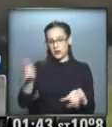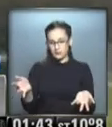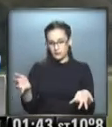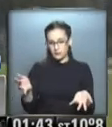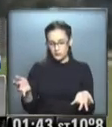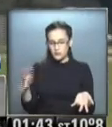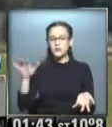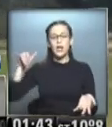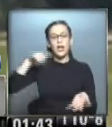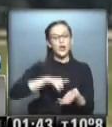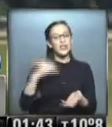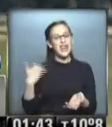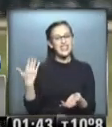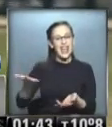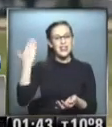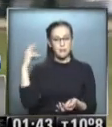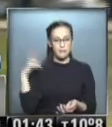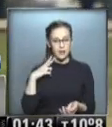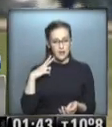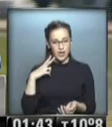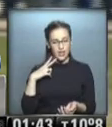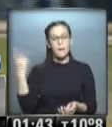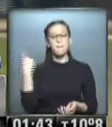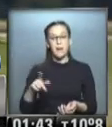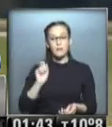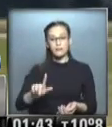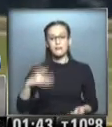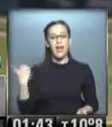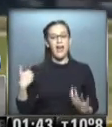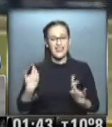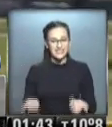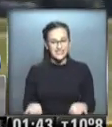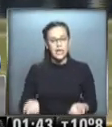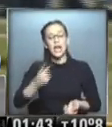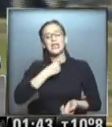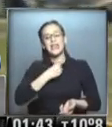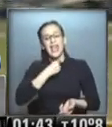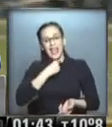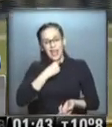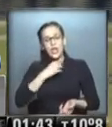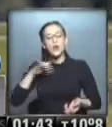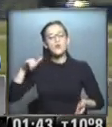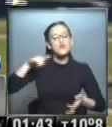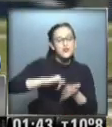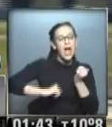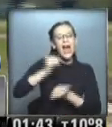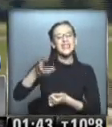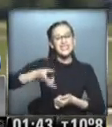Aerolíneas Argentinas, era privada, pero era argentina, quiso hacer cabotaje en Chile y duró muy